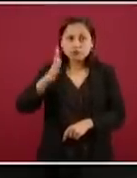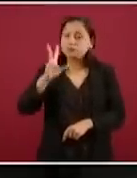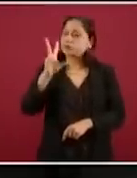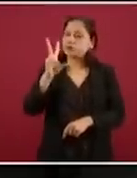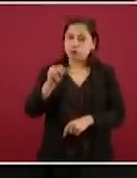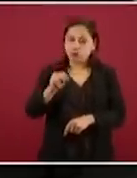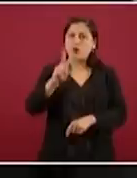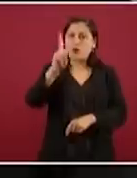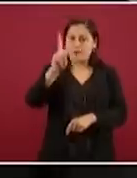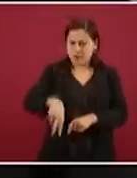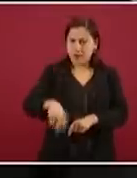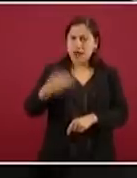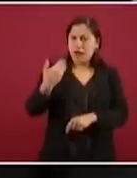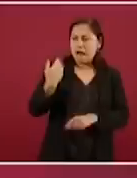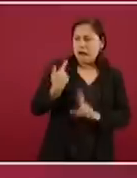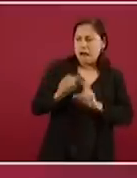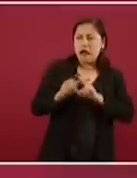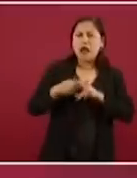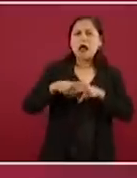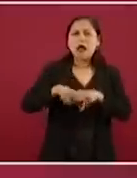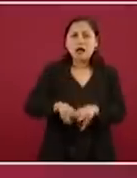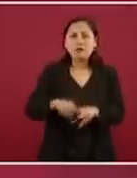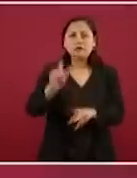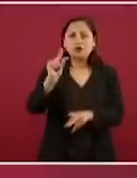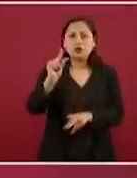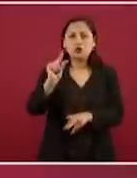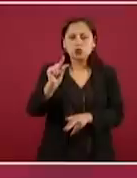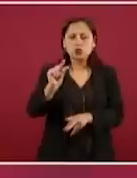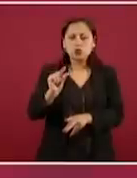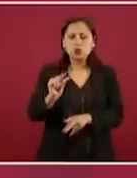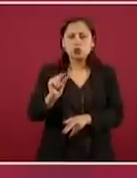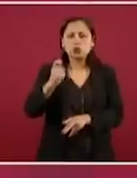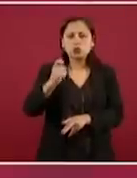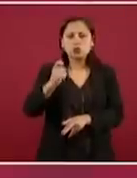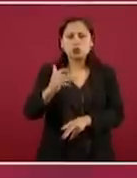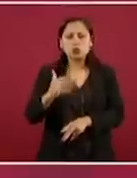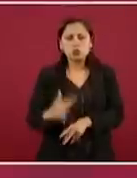el precio de la luz en el país a nivel